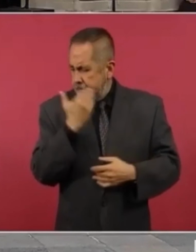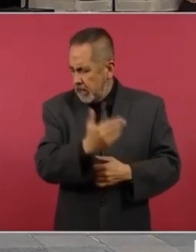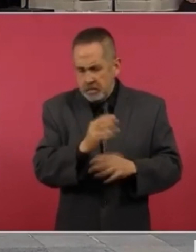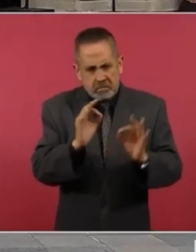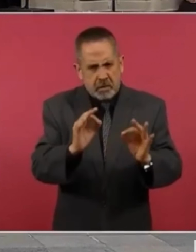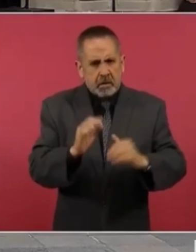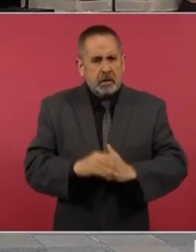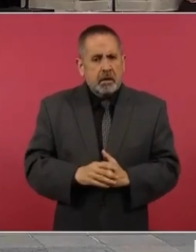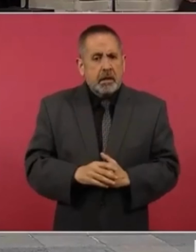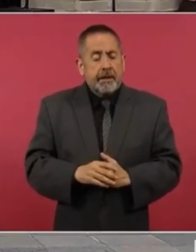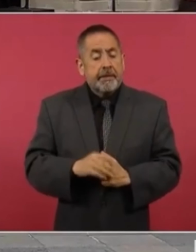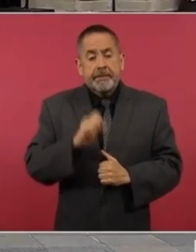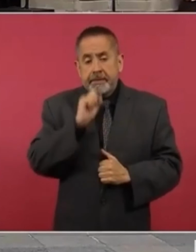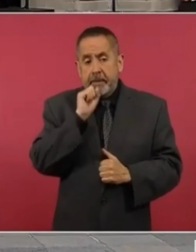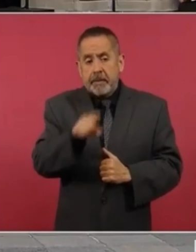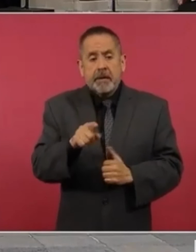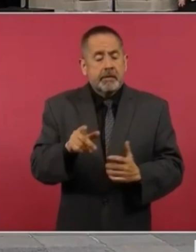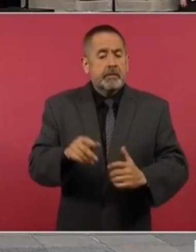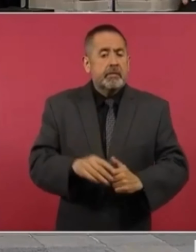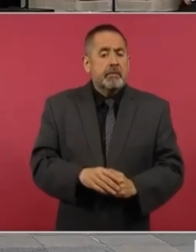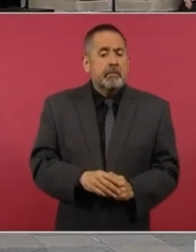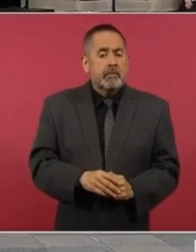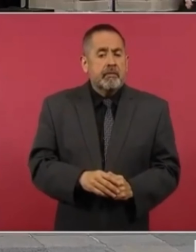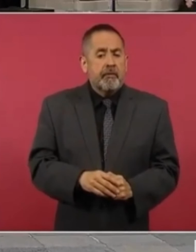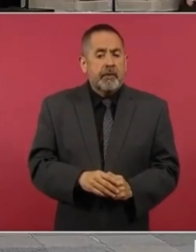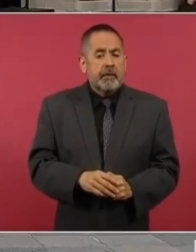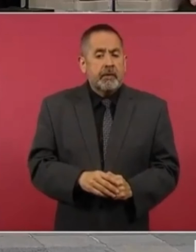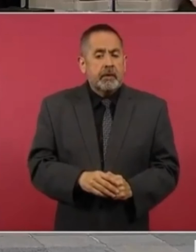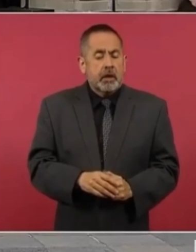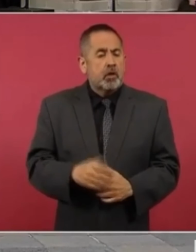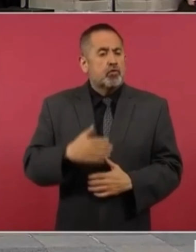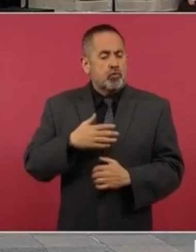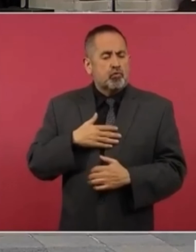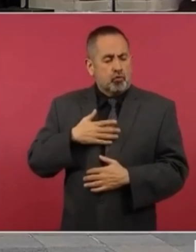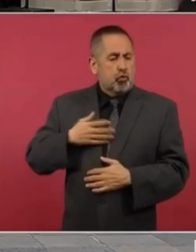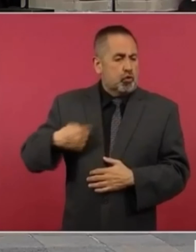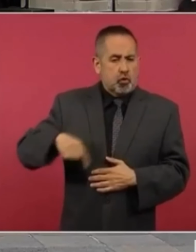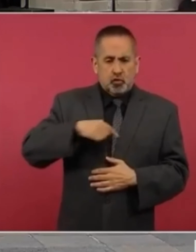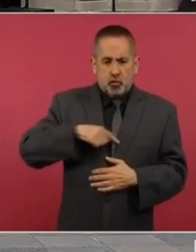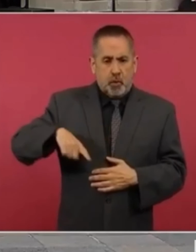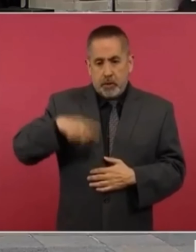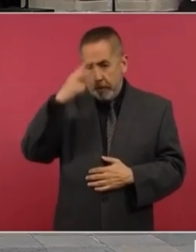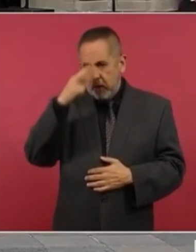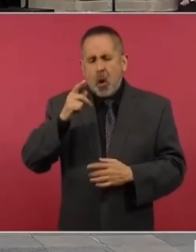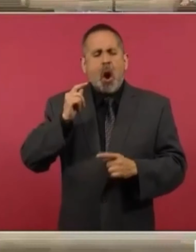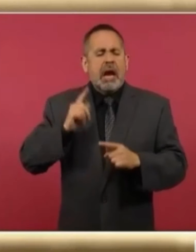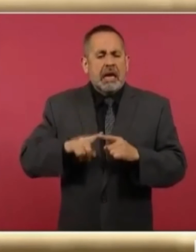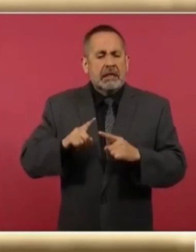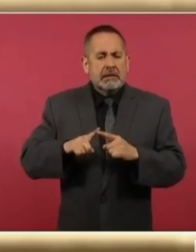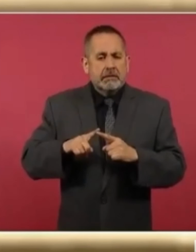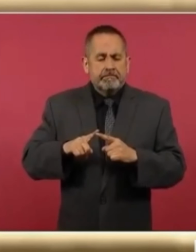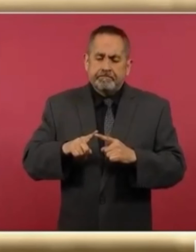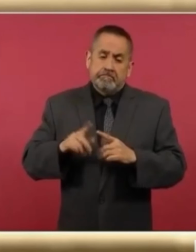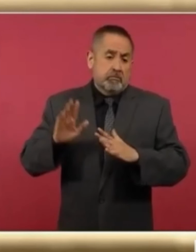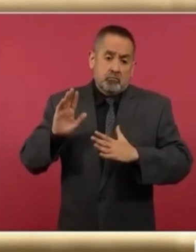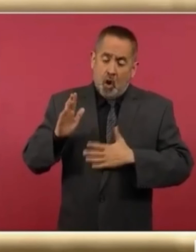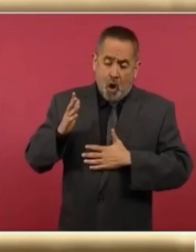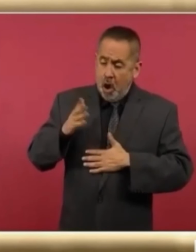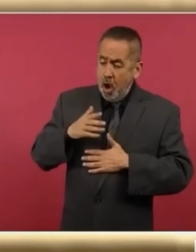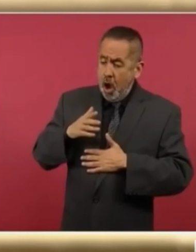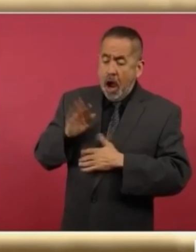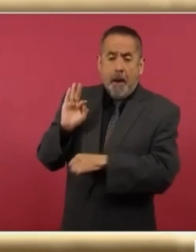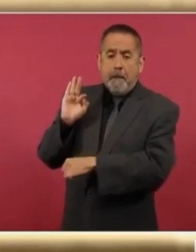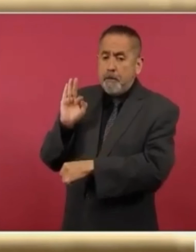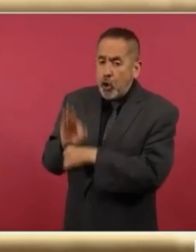y al mismo tiempo tenemos el compromiso de proteger a